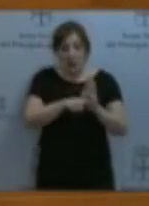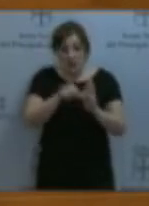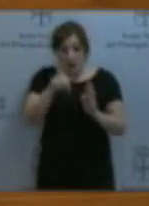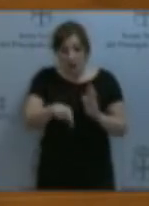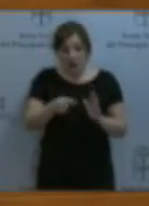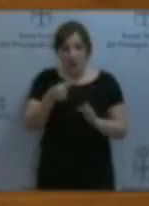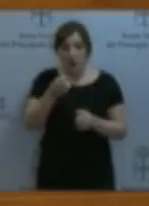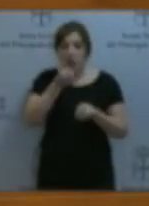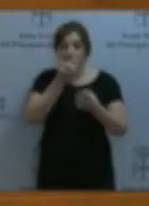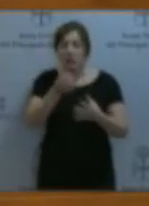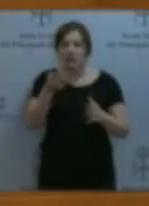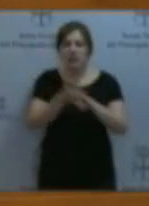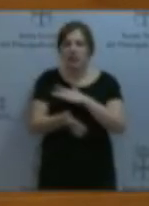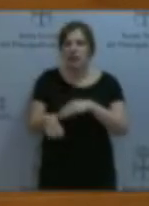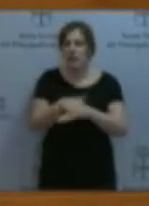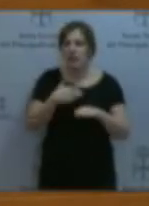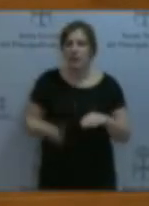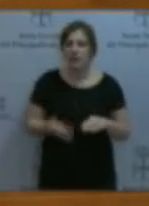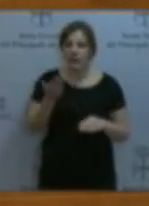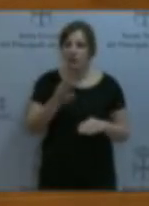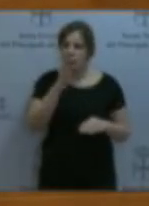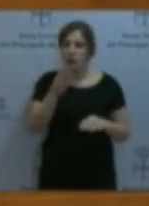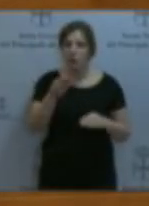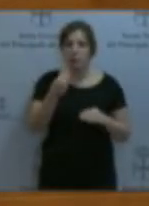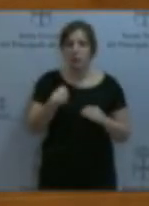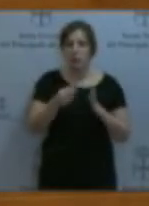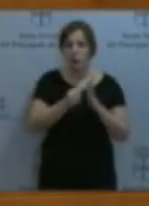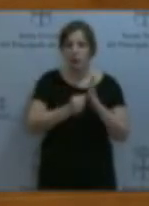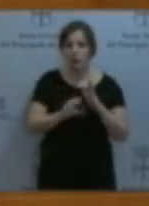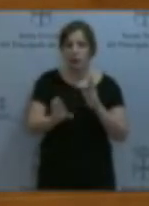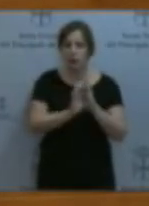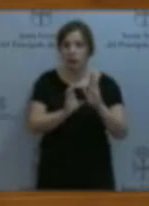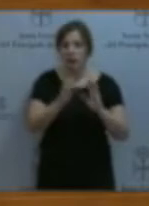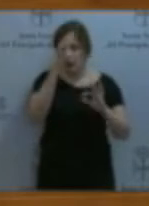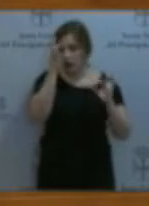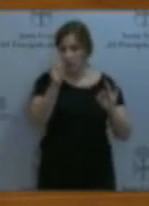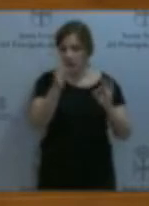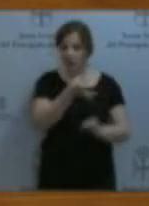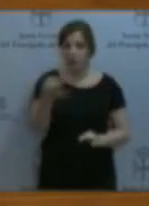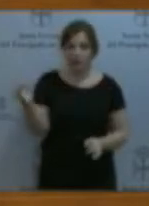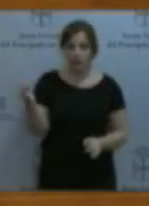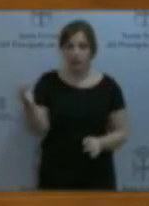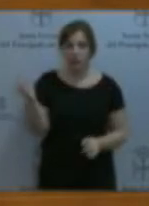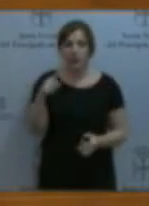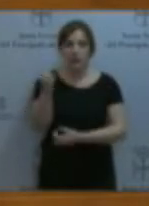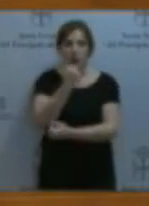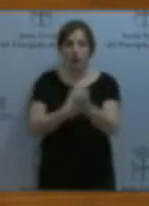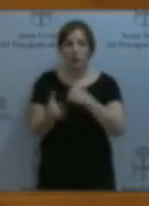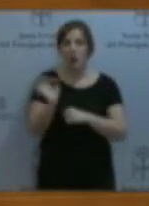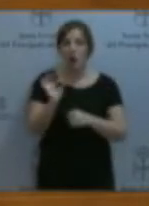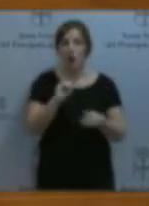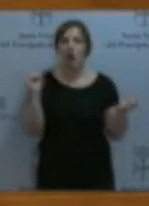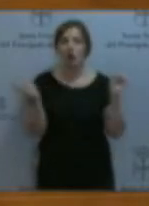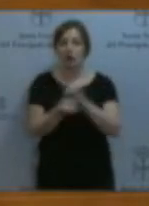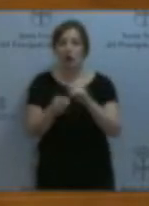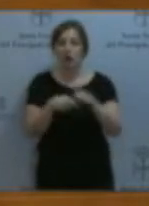para determinar si la gestión pública se hace conforme a los principios constitucionales de racionalidad, eficiencia y economía, o si, por el contrario, la gestión